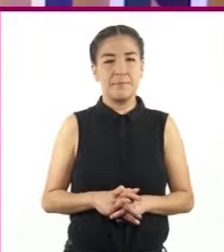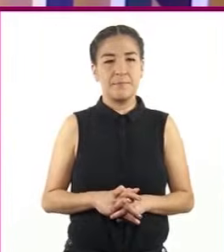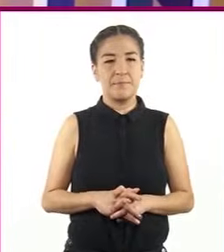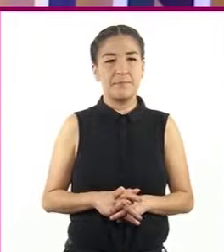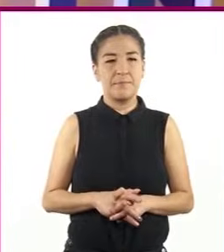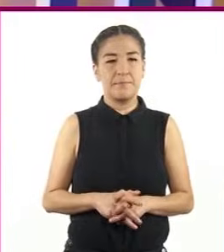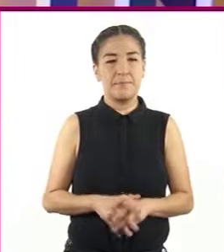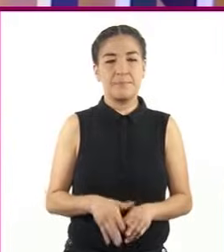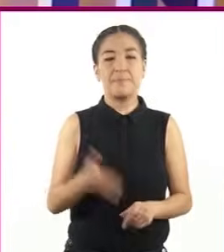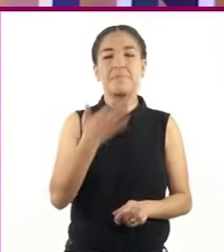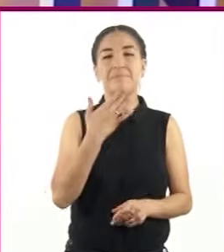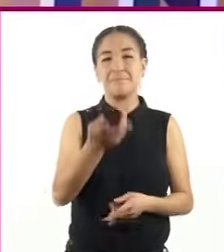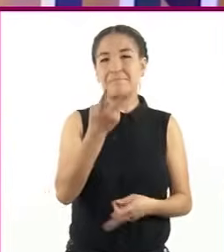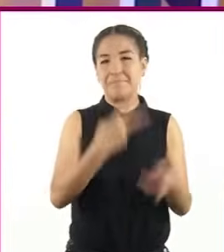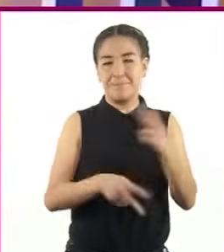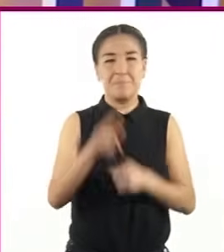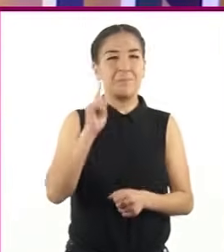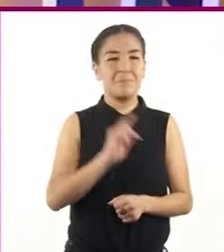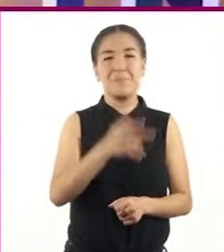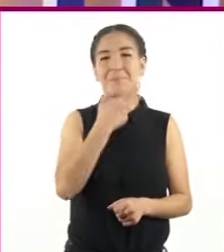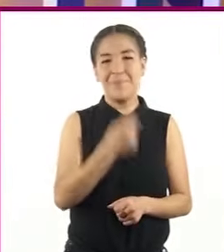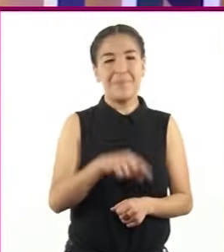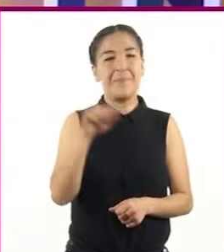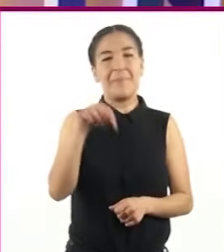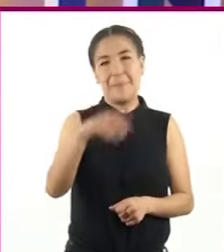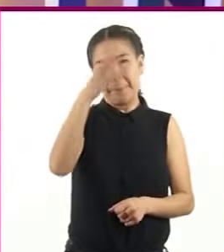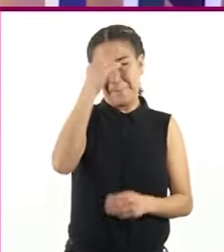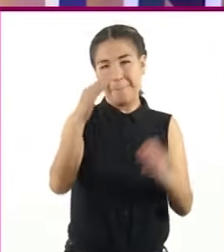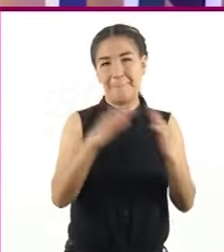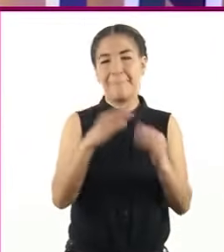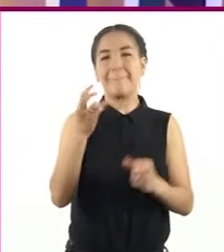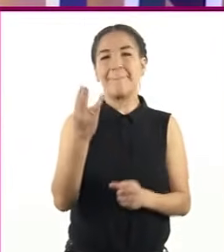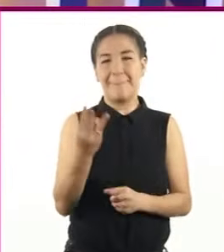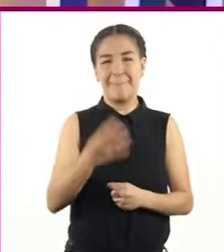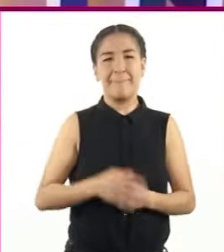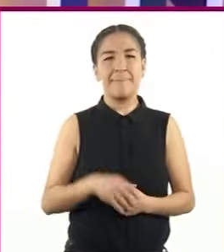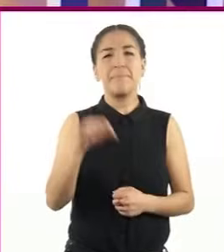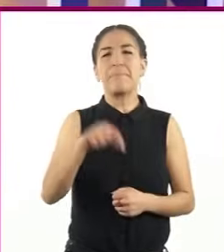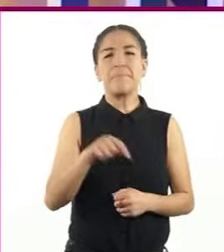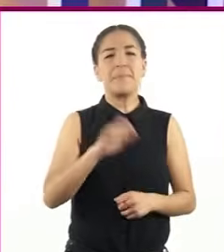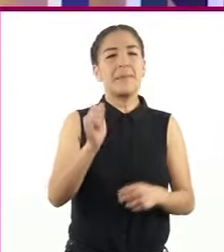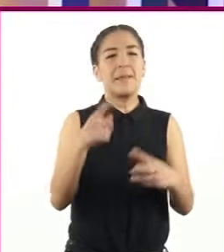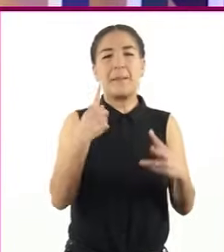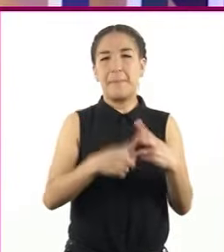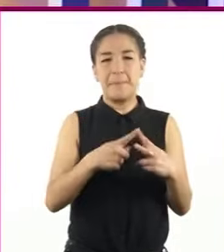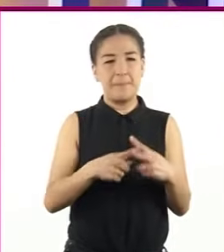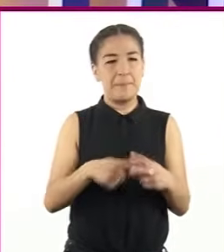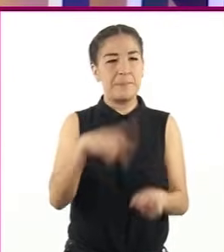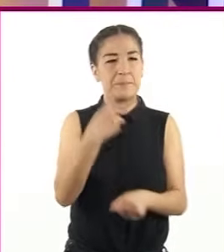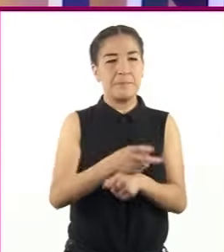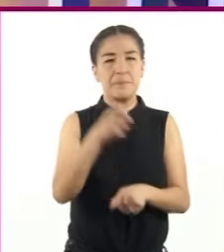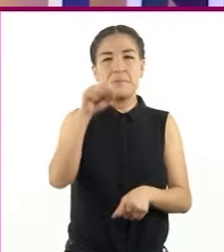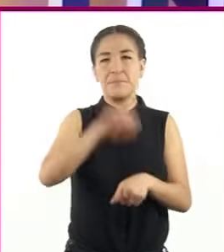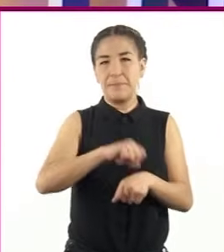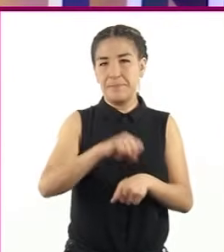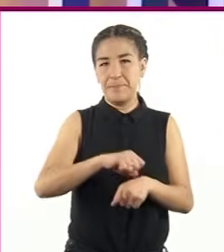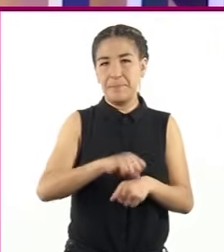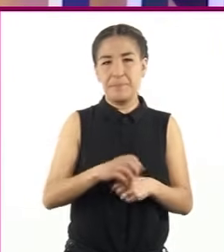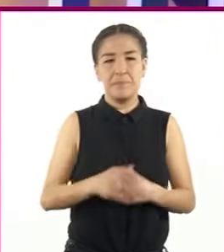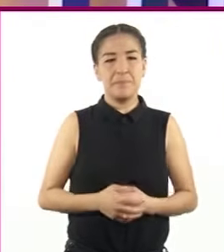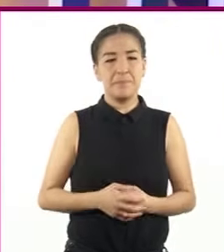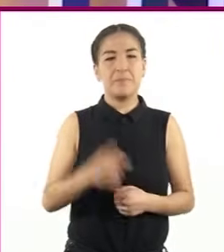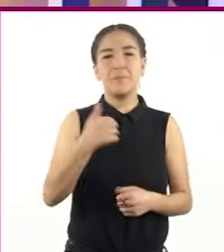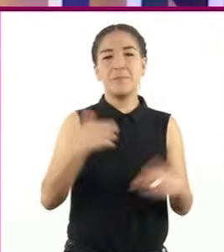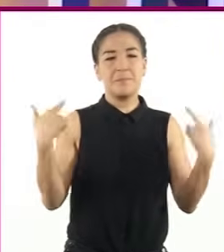Sean bienvenidas y bienvenidos a Aprende en Casa 3. Esta sesión corresponde a la asignatura de Matemáticas para segundo grado de secundaria.